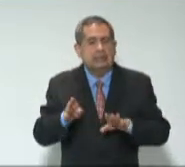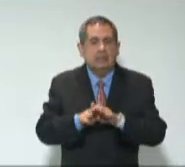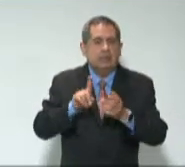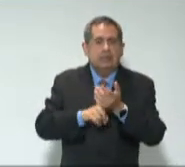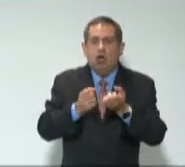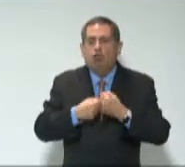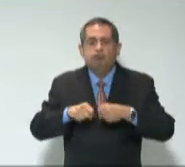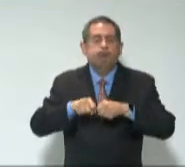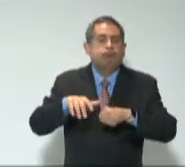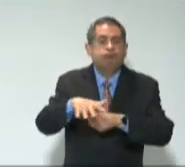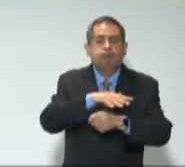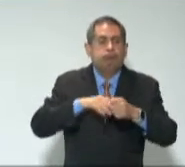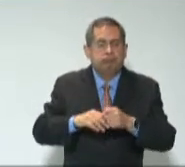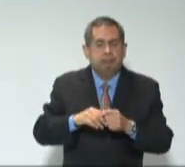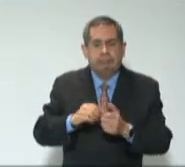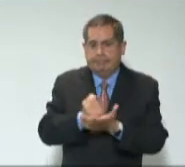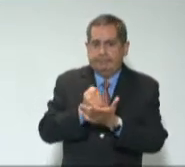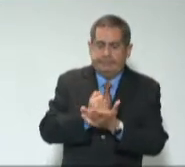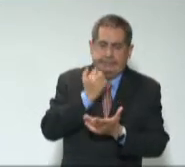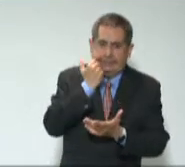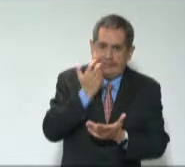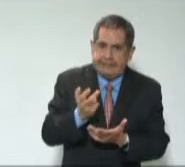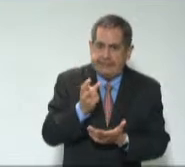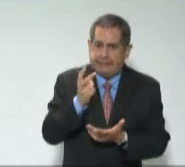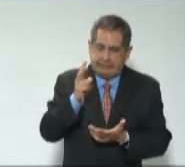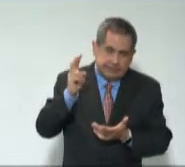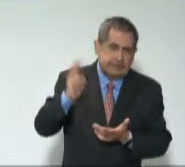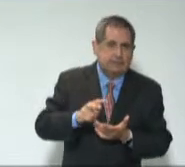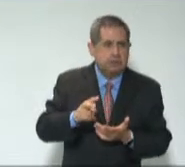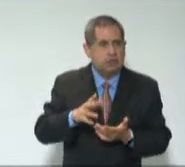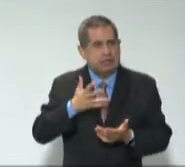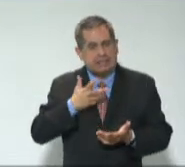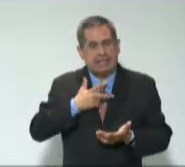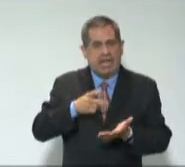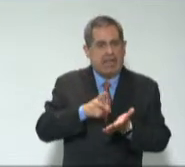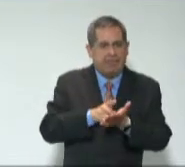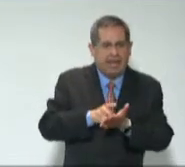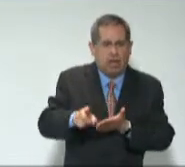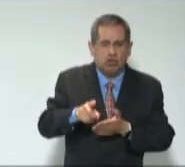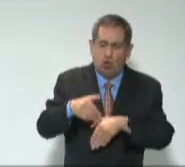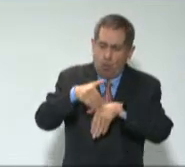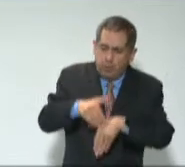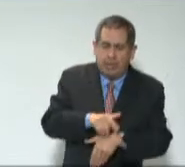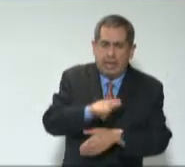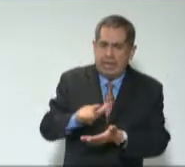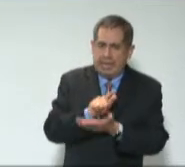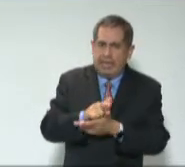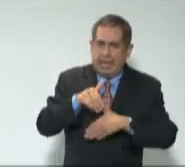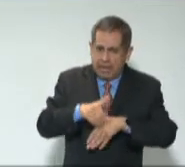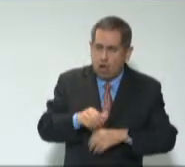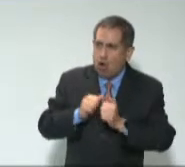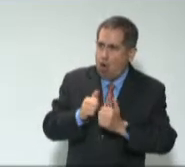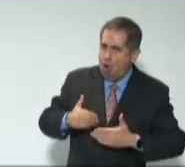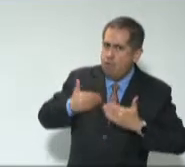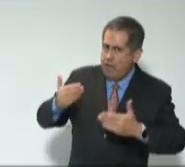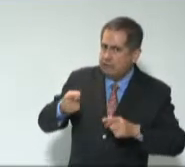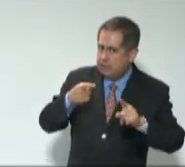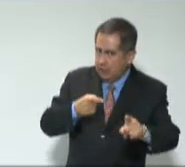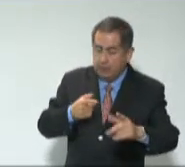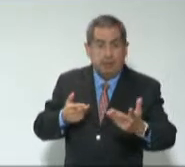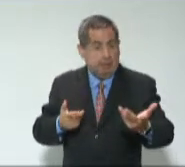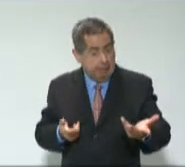sociedad que está exigiendo un estado de derecho un estado de confianza y que